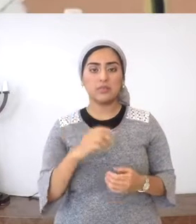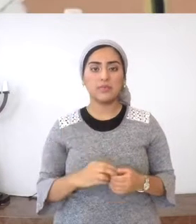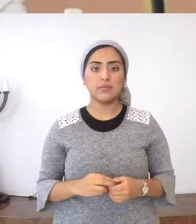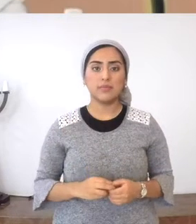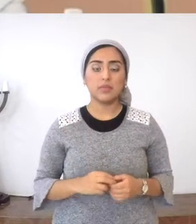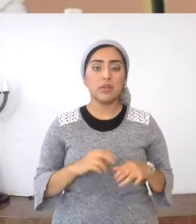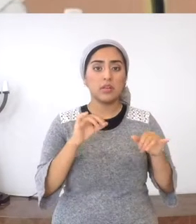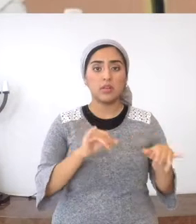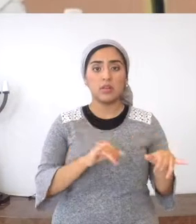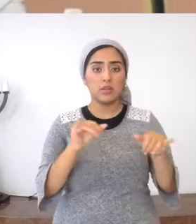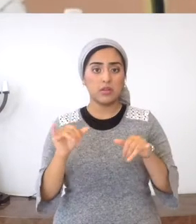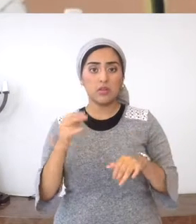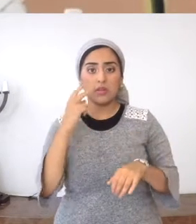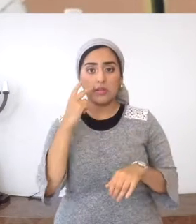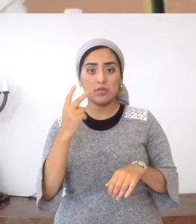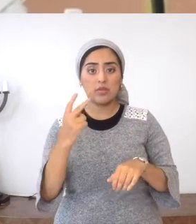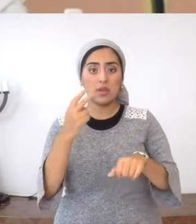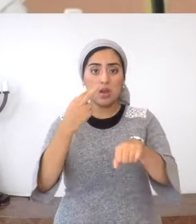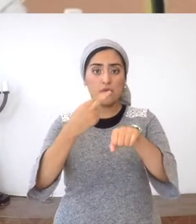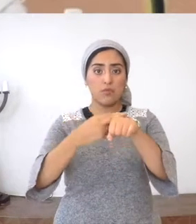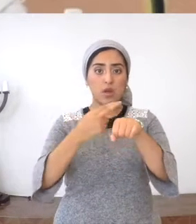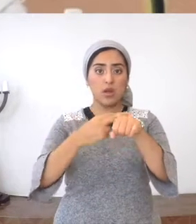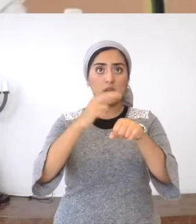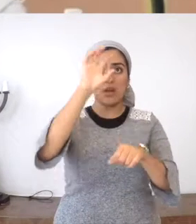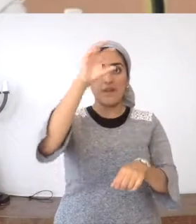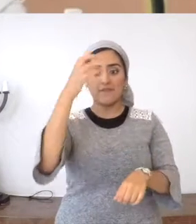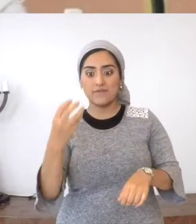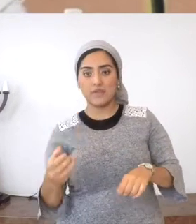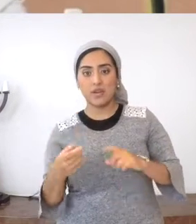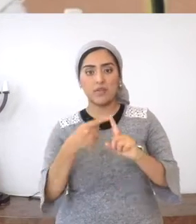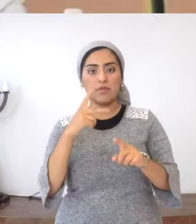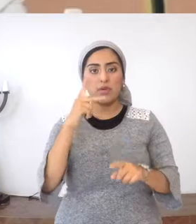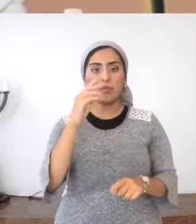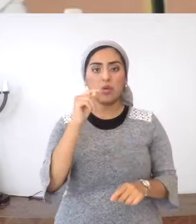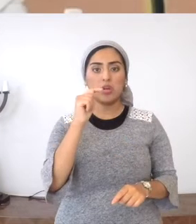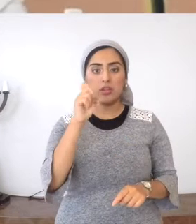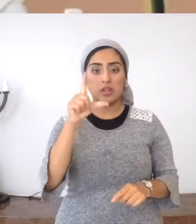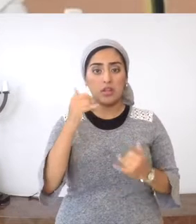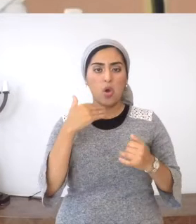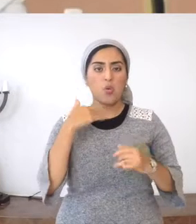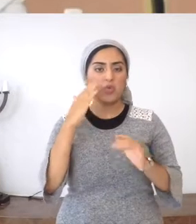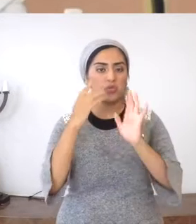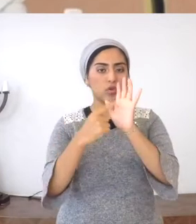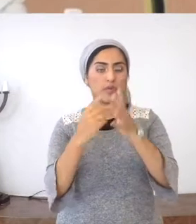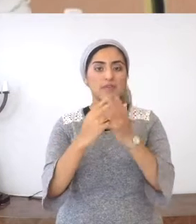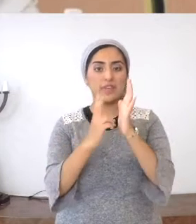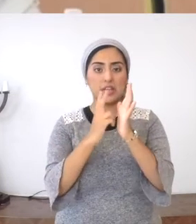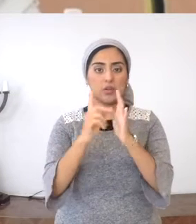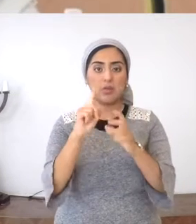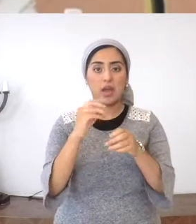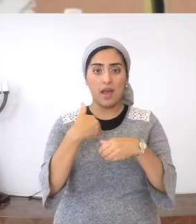En el cótel Así como también Una piedra Se cayó del cótel Entonces Ahorita vamos a presentar